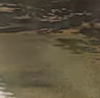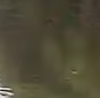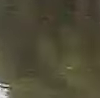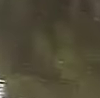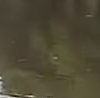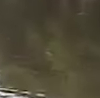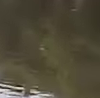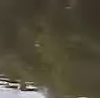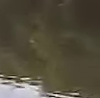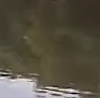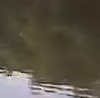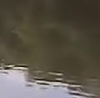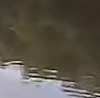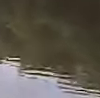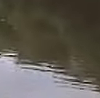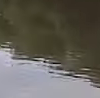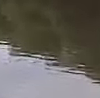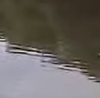vendrá.